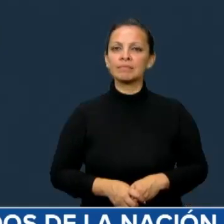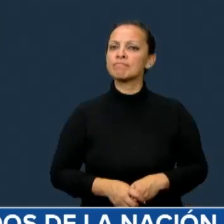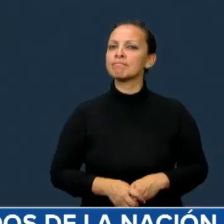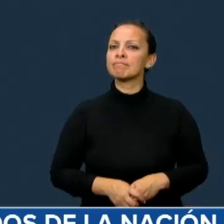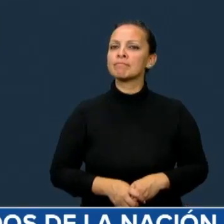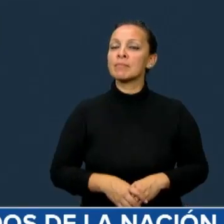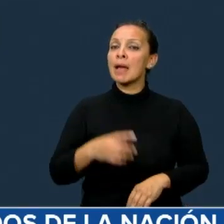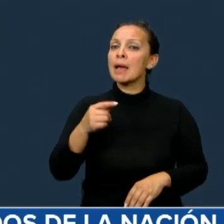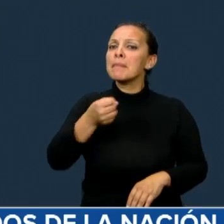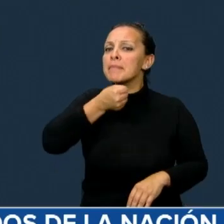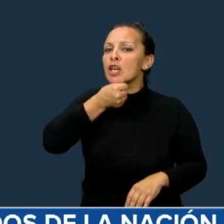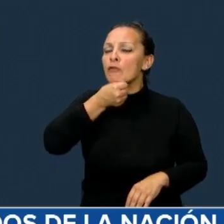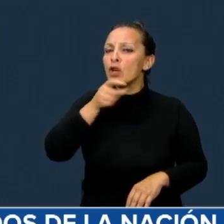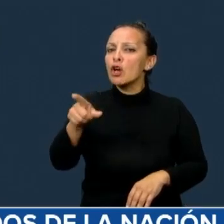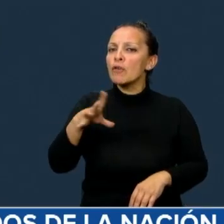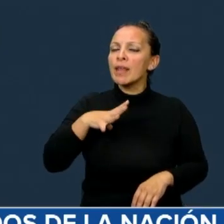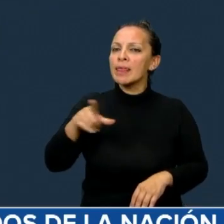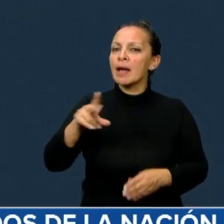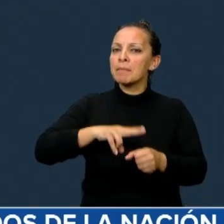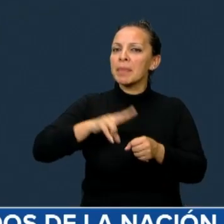No le prende el micrófono al diputado Ritondo.